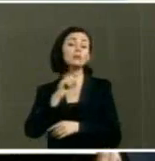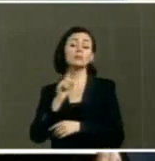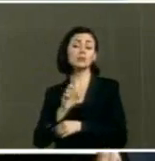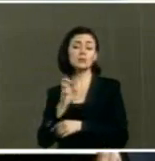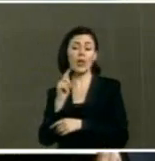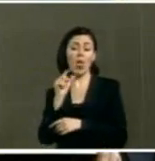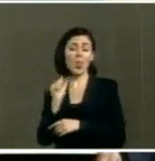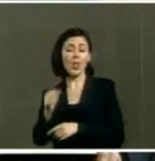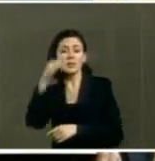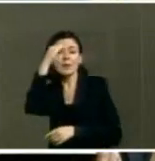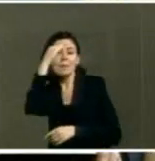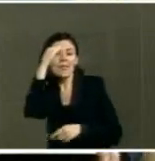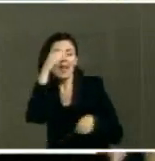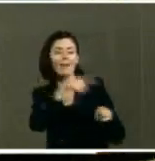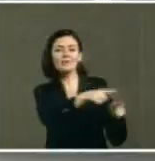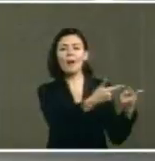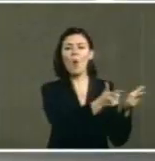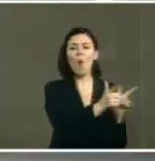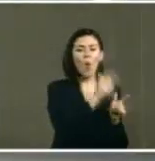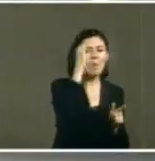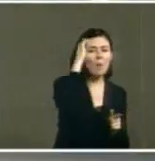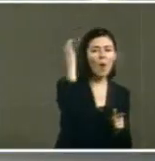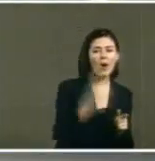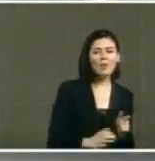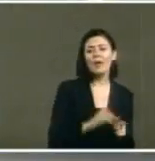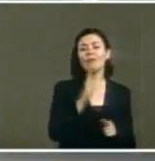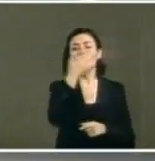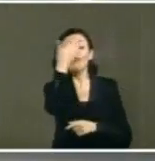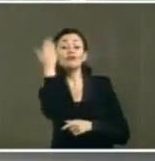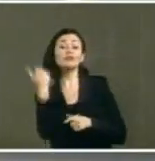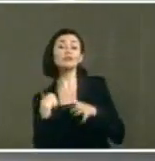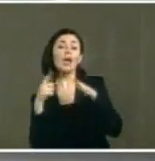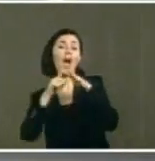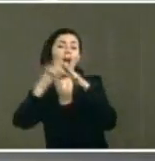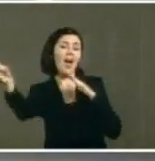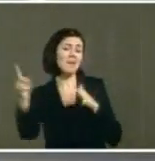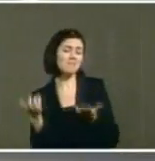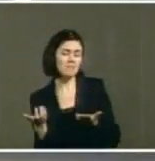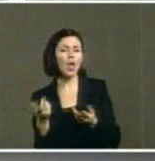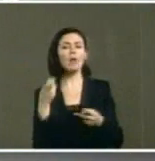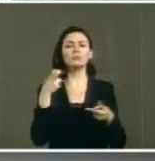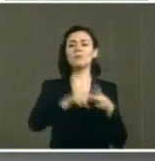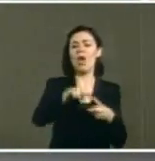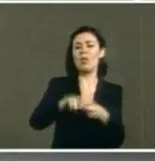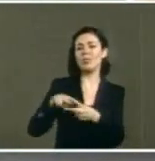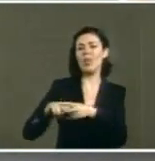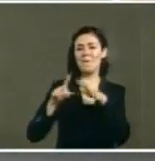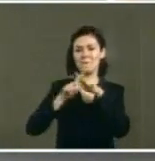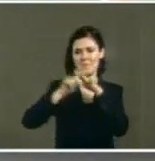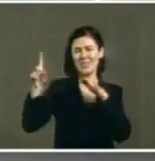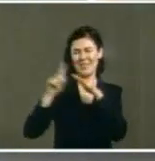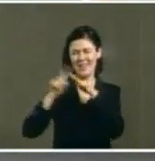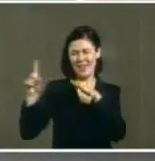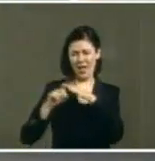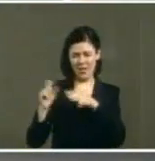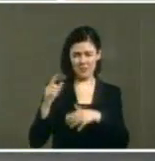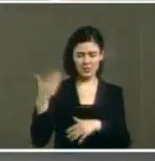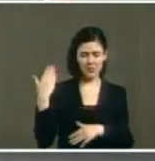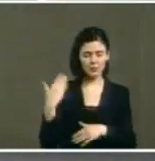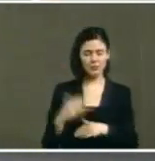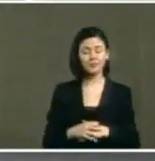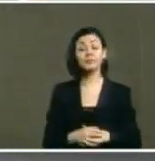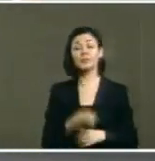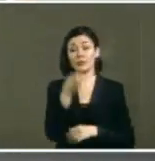integrantes del grupo rival. Como en otras regiones de la República, esta delicada situación motivó que las fuerzas